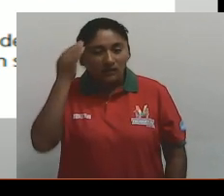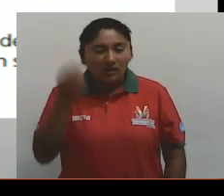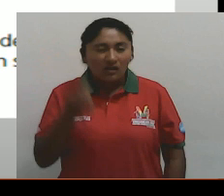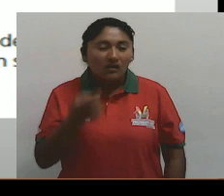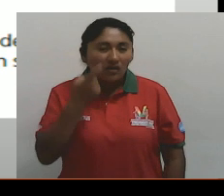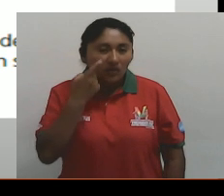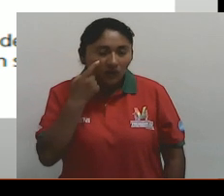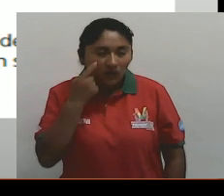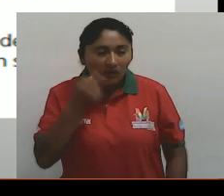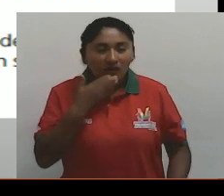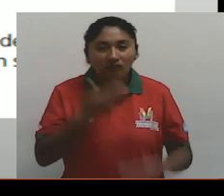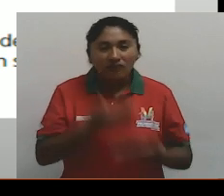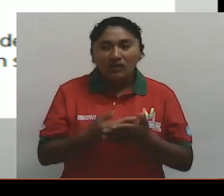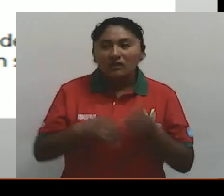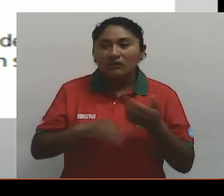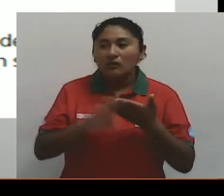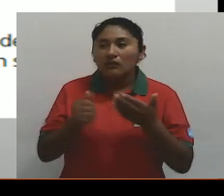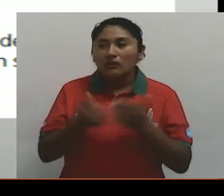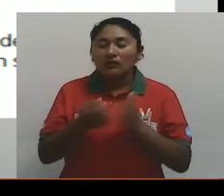espectacular. Y